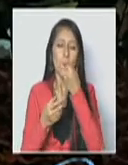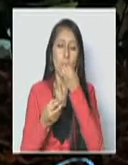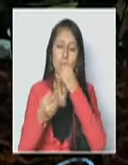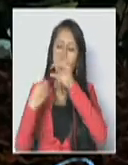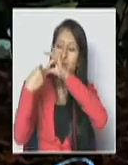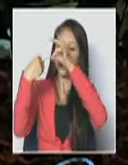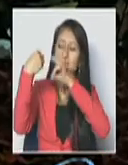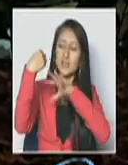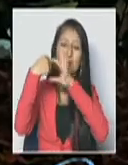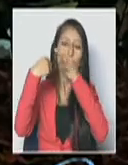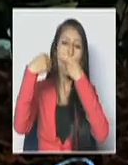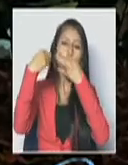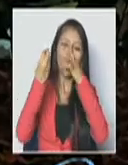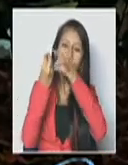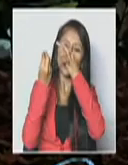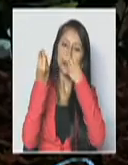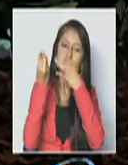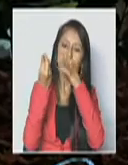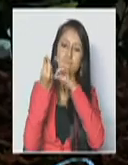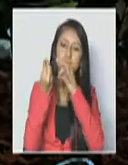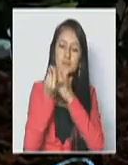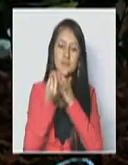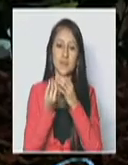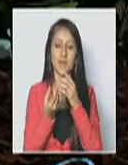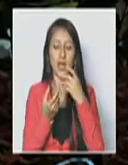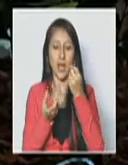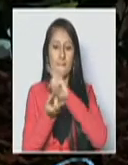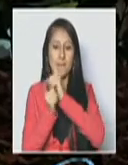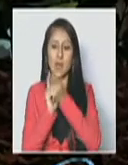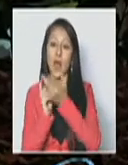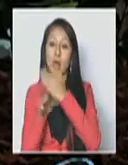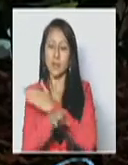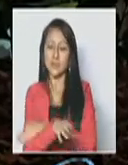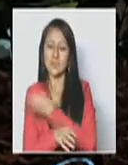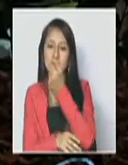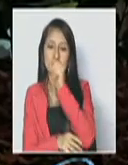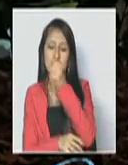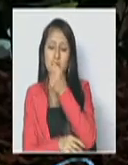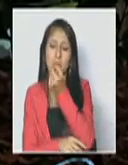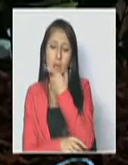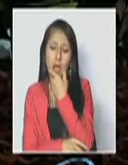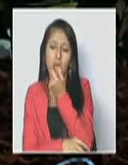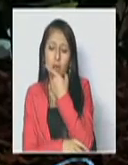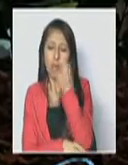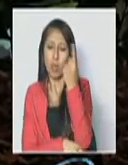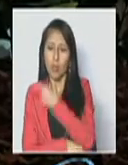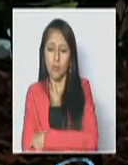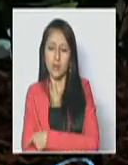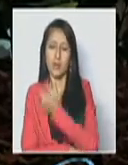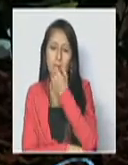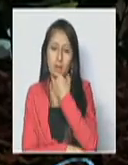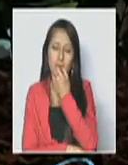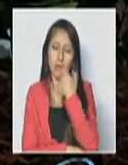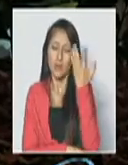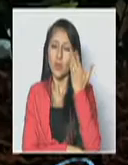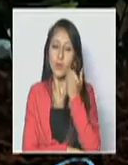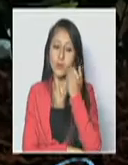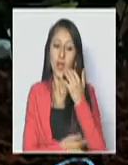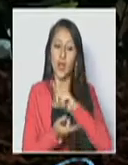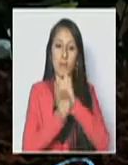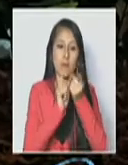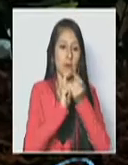y sabe las y han pasado de 10 medicamentos a 2 y así con el dolor y con muchos procesos patológicos